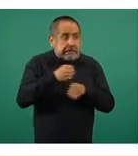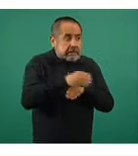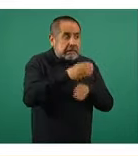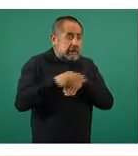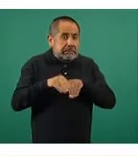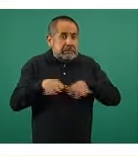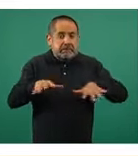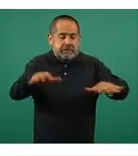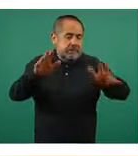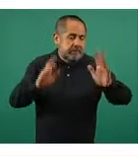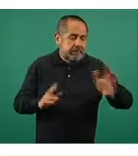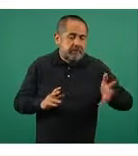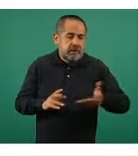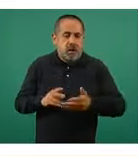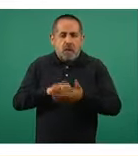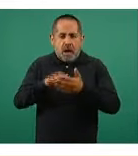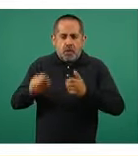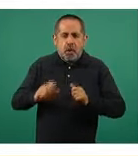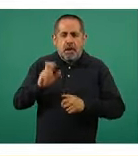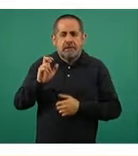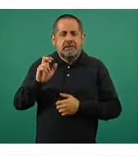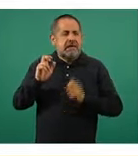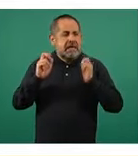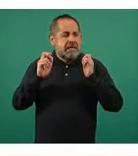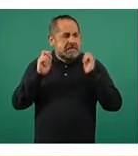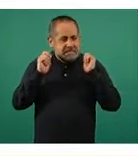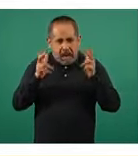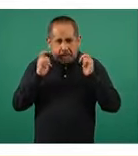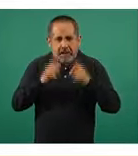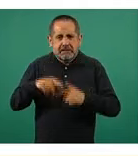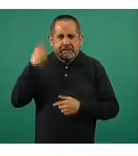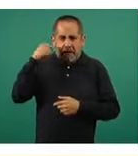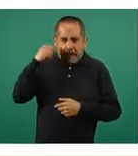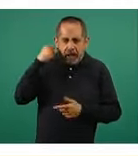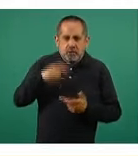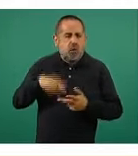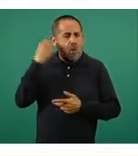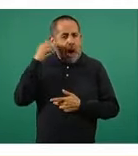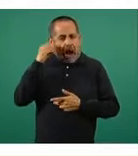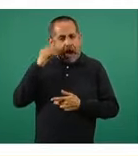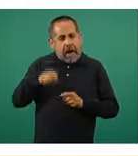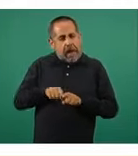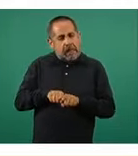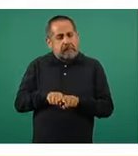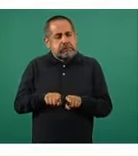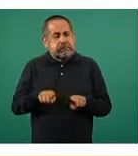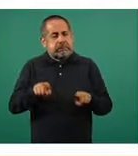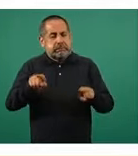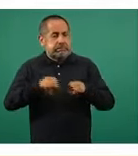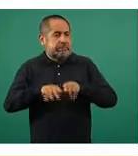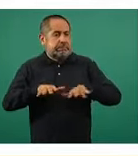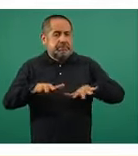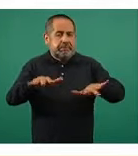casos también, no solo en Chiapas, sino también en Tabasco, Oaxaca, y aquí la concentración mayor inclusive se identifican, la